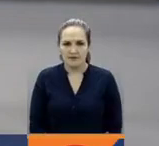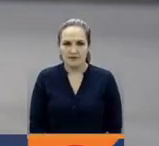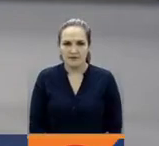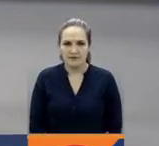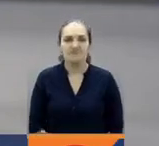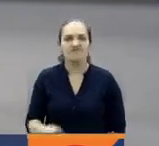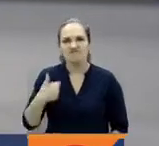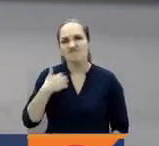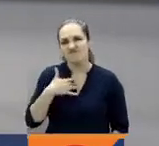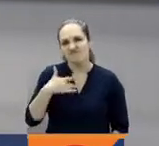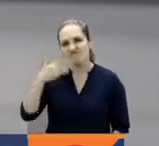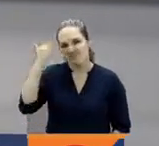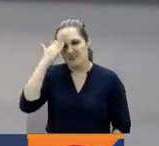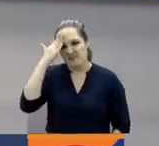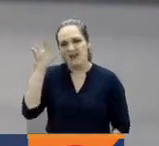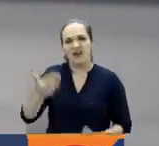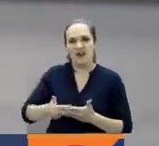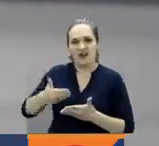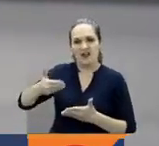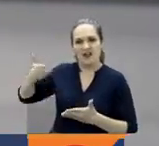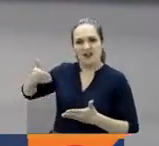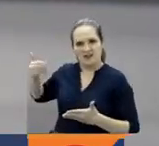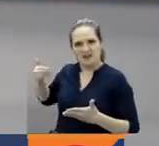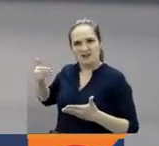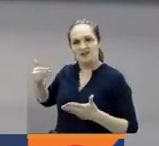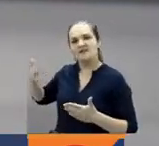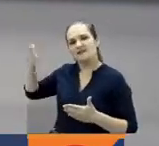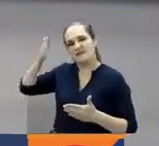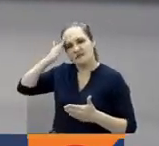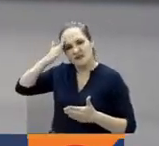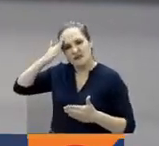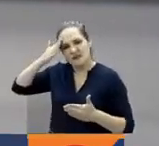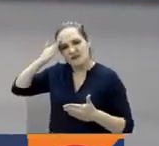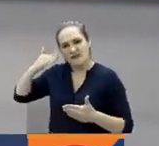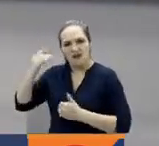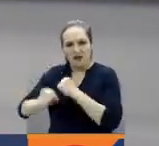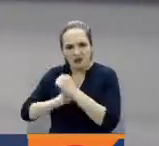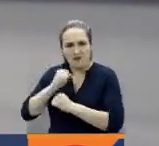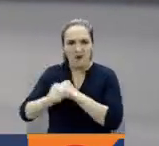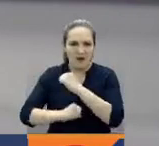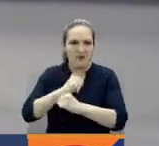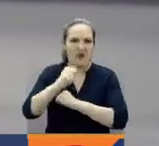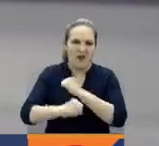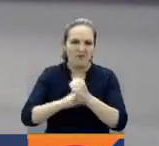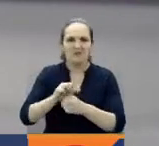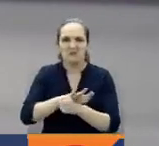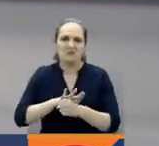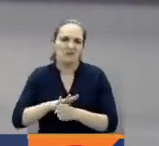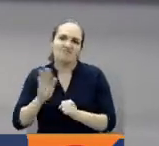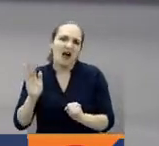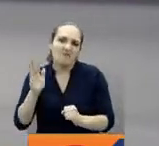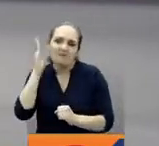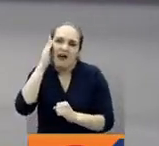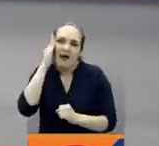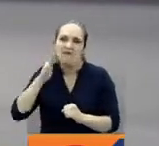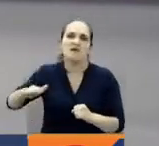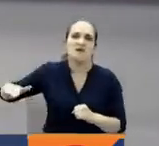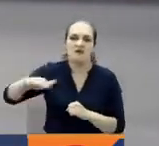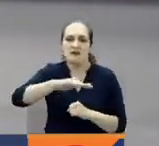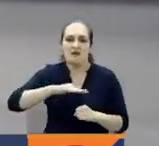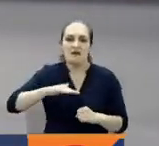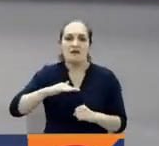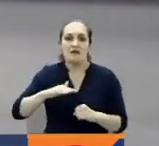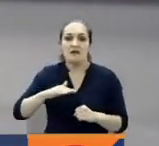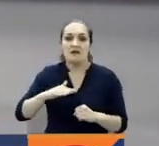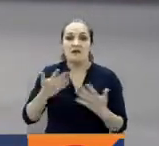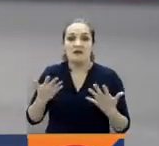venir por todo lo que ha venido pasando durante todos estos años. Creo que es importante reconocer que hay una deuda